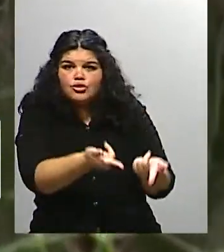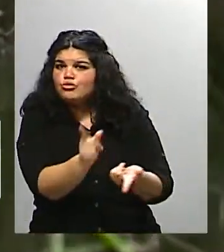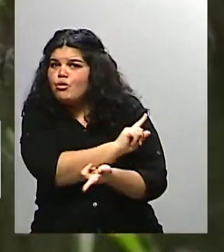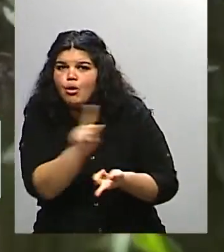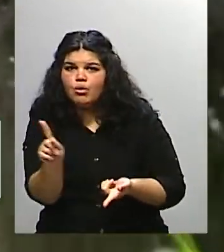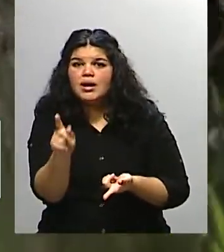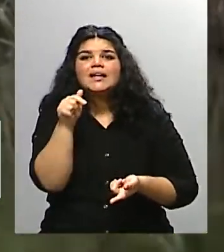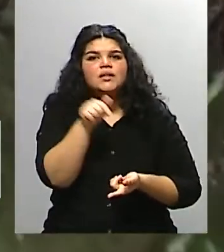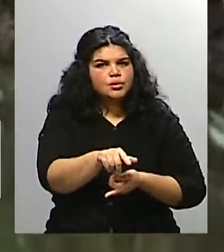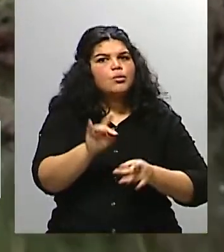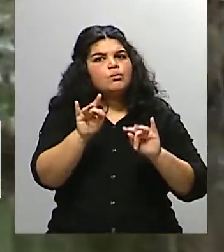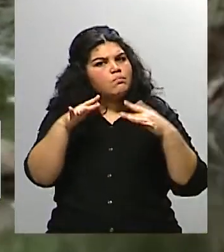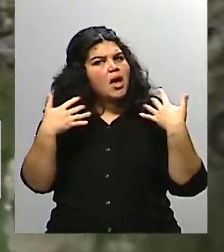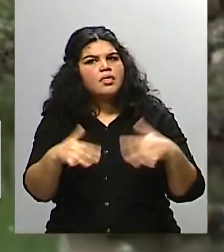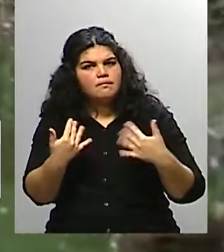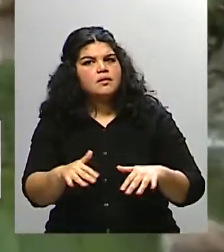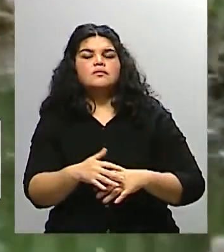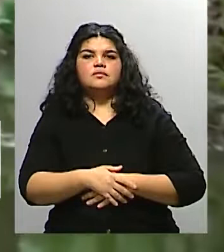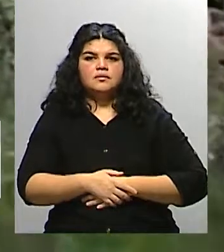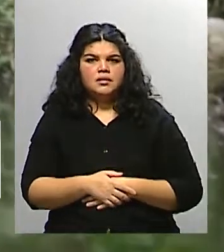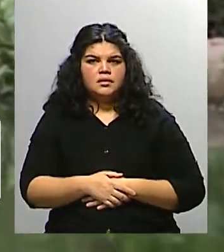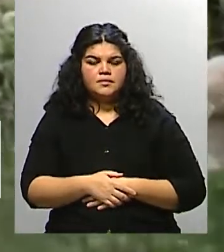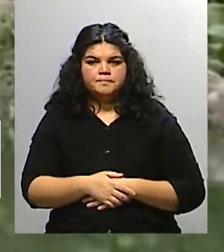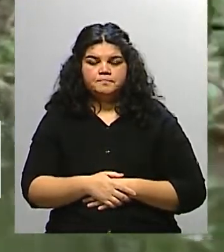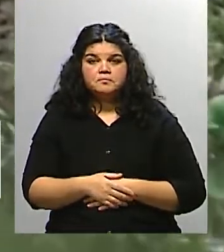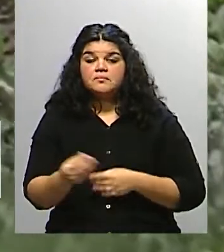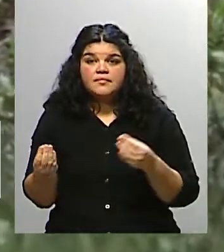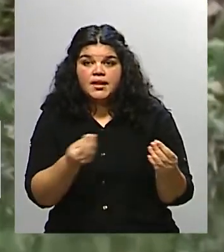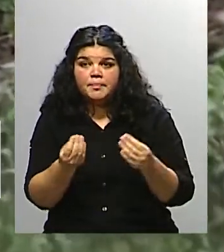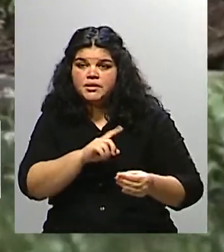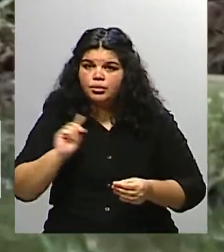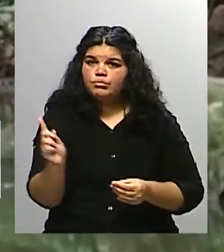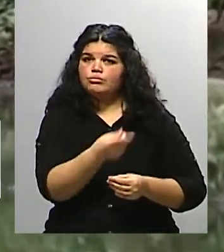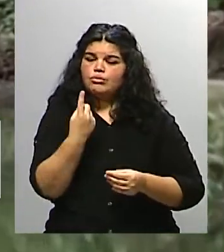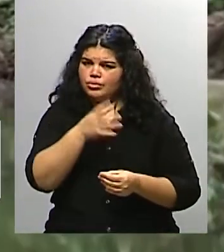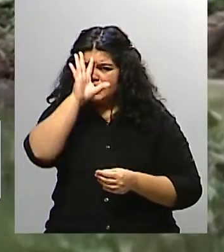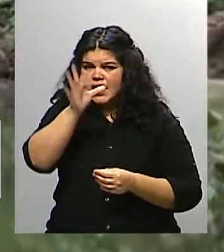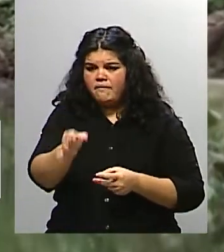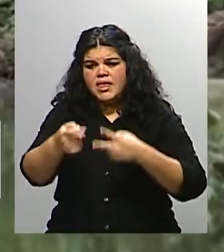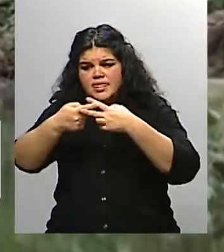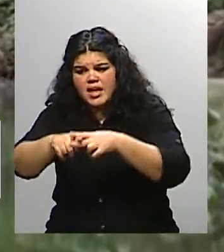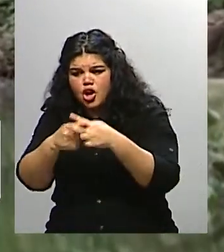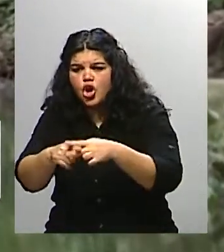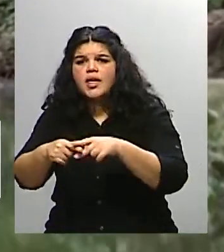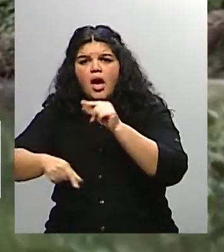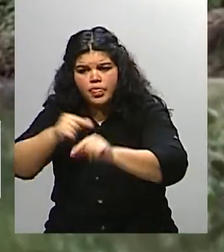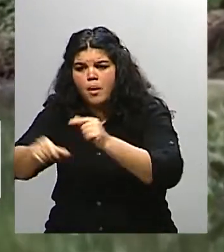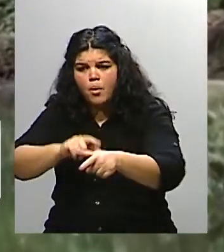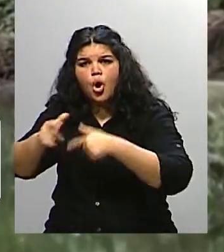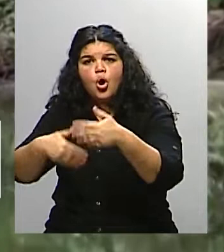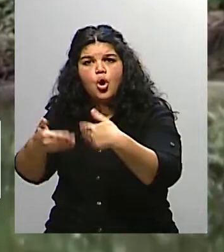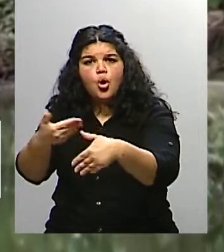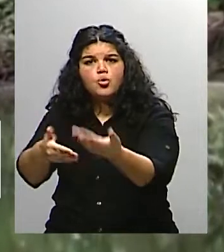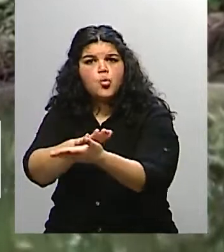una gran paradoja si tenemos en cuenta que tenemos avances tecnológicos, que el ser humano es un